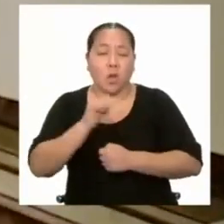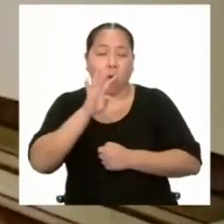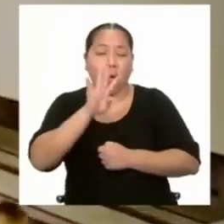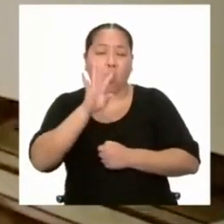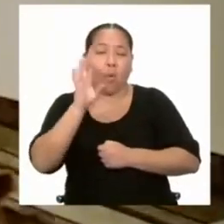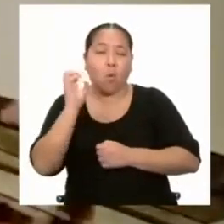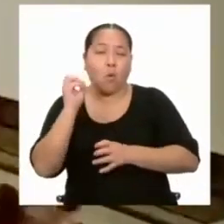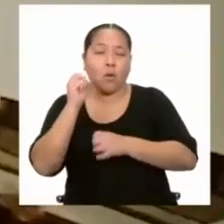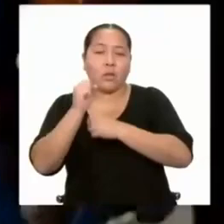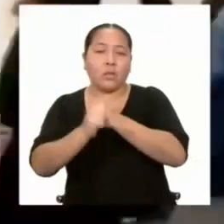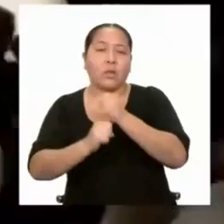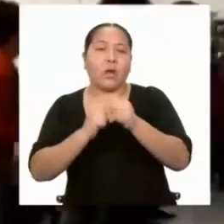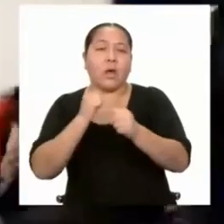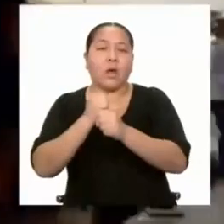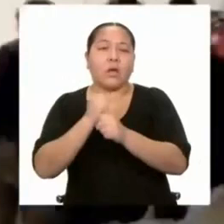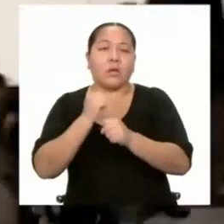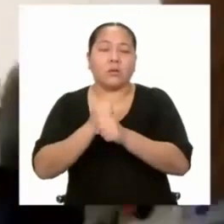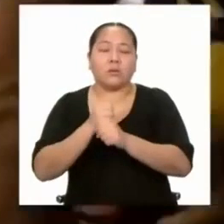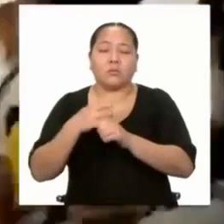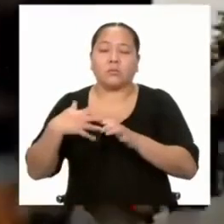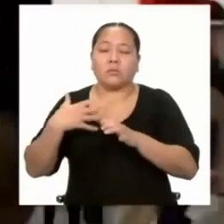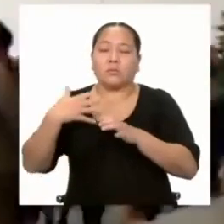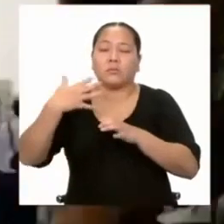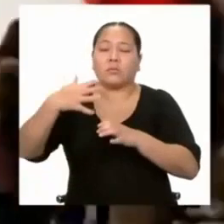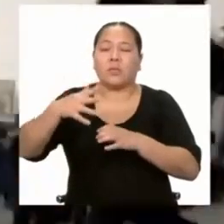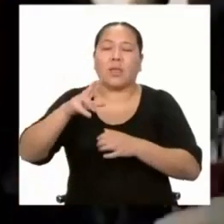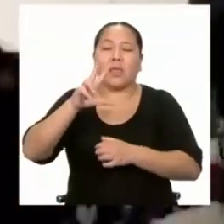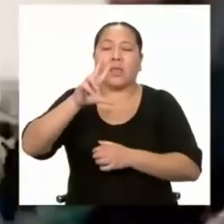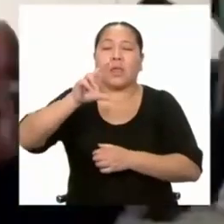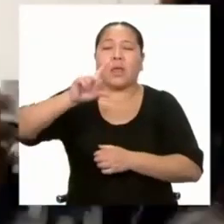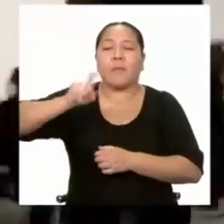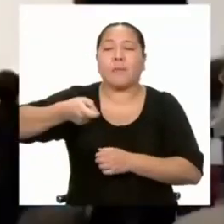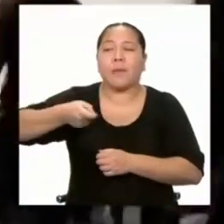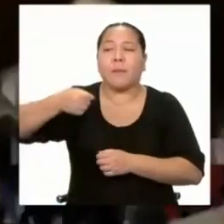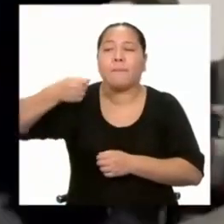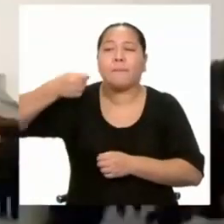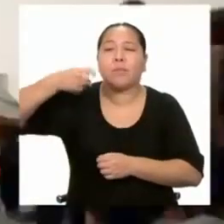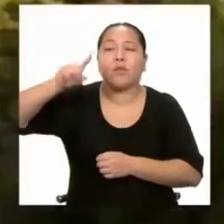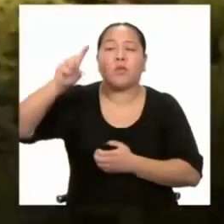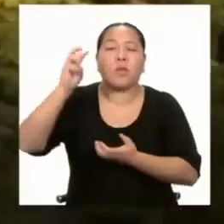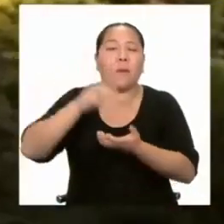años, habrá 3.000 millones más.